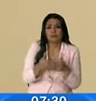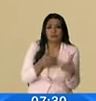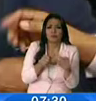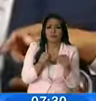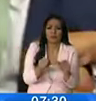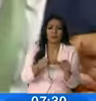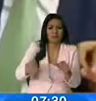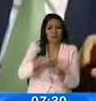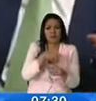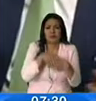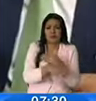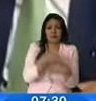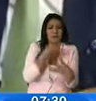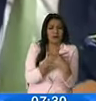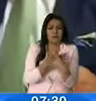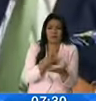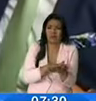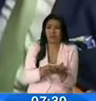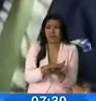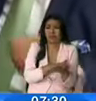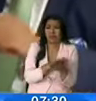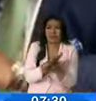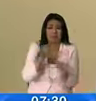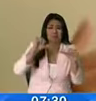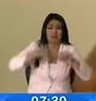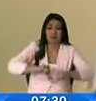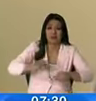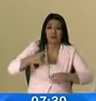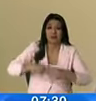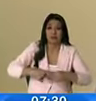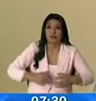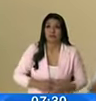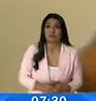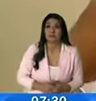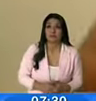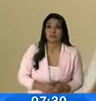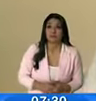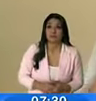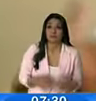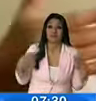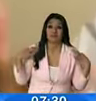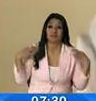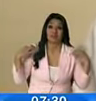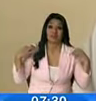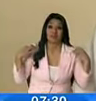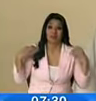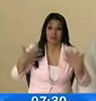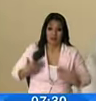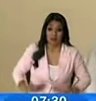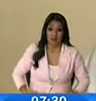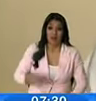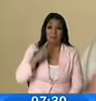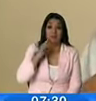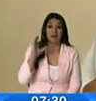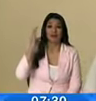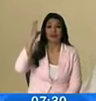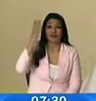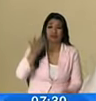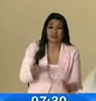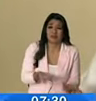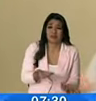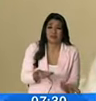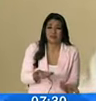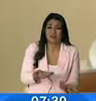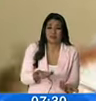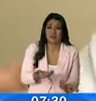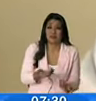condiciones infrahumanas en una cárcel de la capital. Con ropa, pijama para la costa, porque eso es lo que